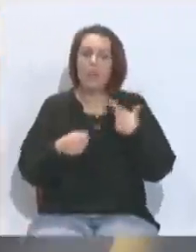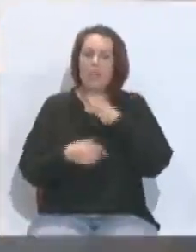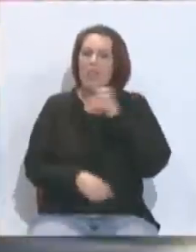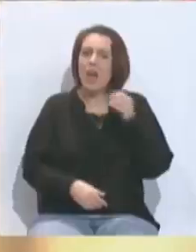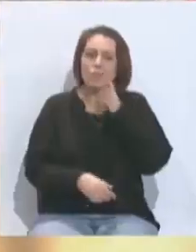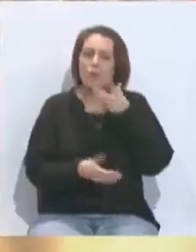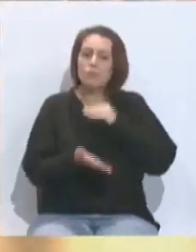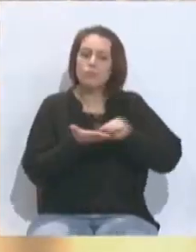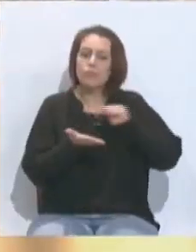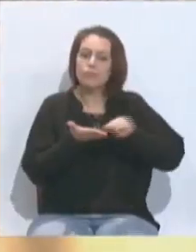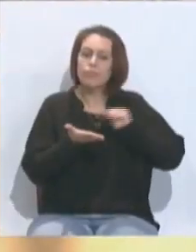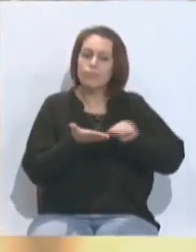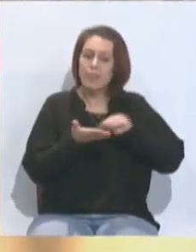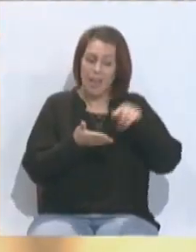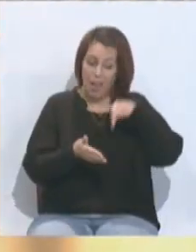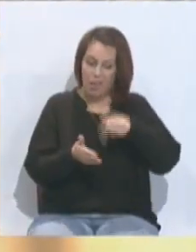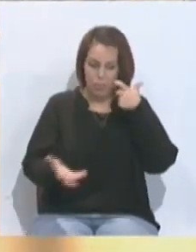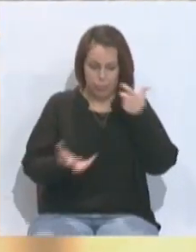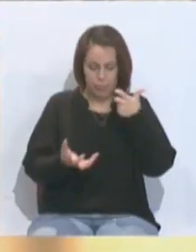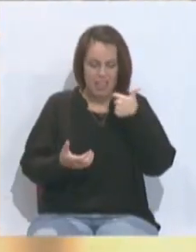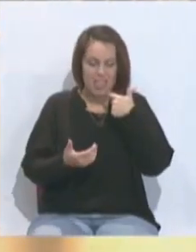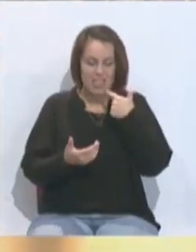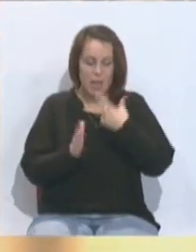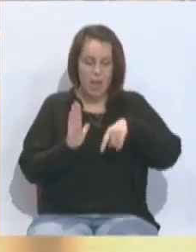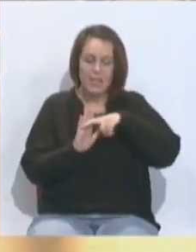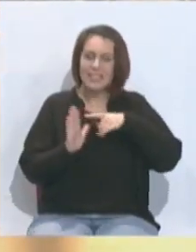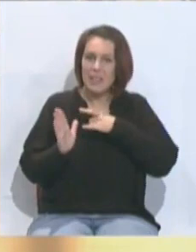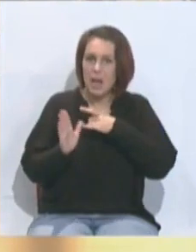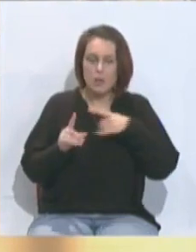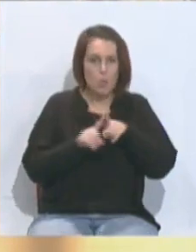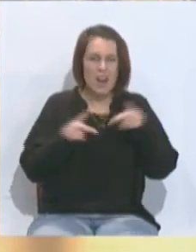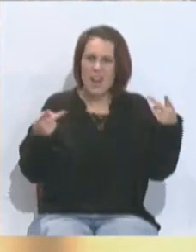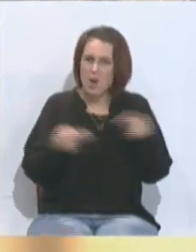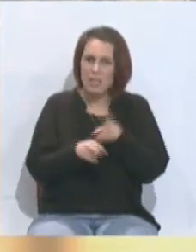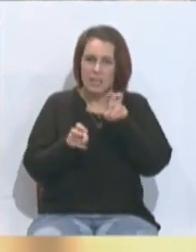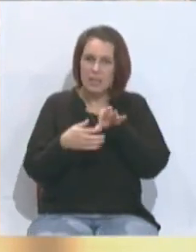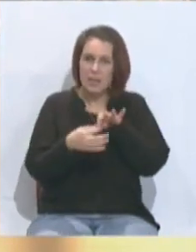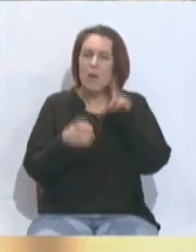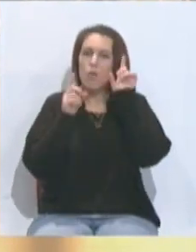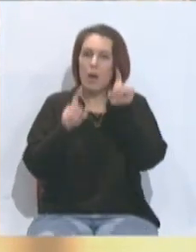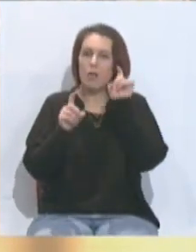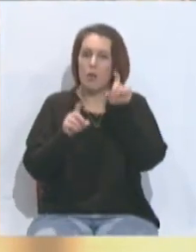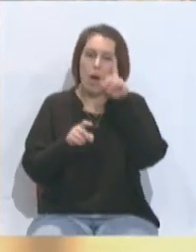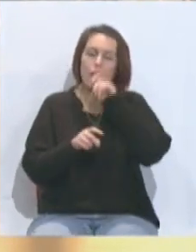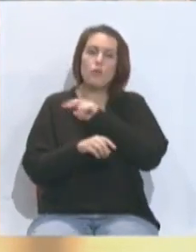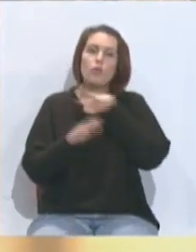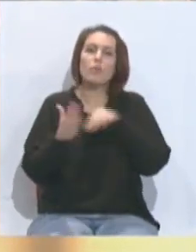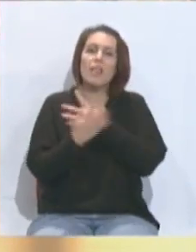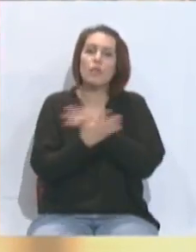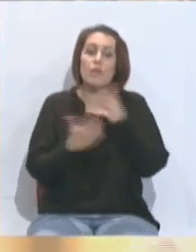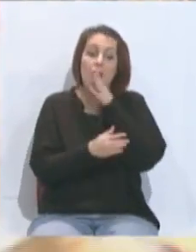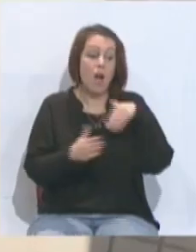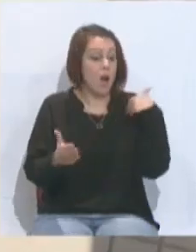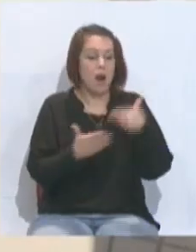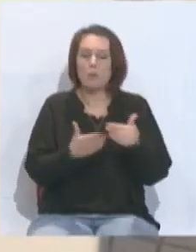tras un informe realizado donde pone de manifiesto, según el sindicato, los recortes en materia de educación desde 2019 hasta